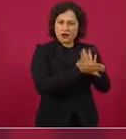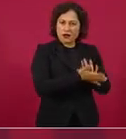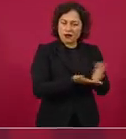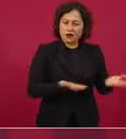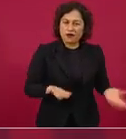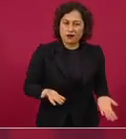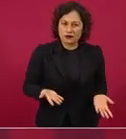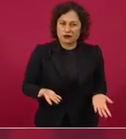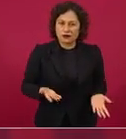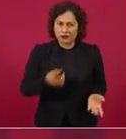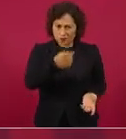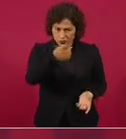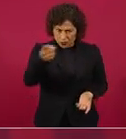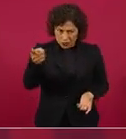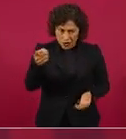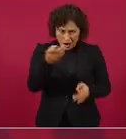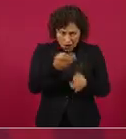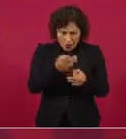¿eso es lo que defienden?